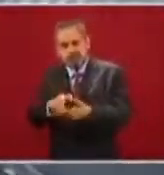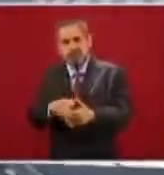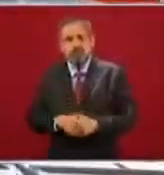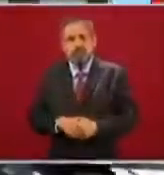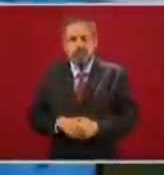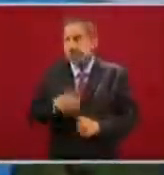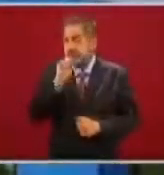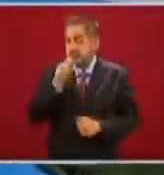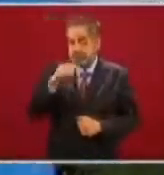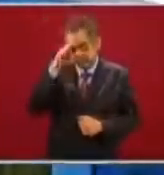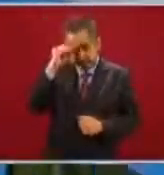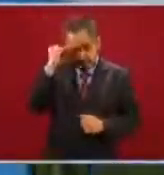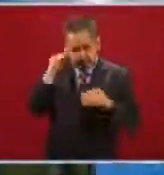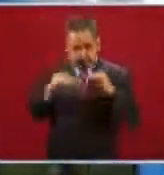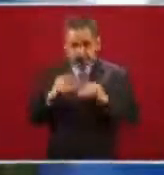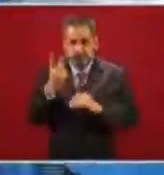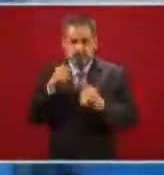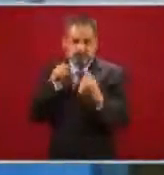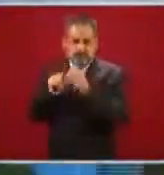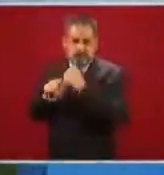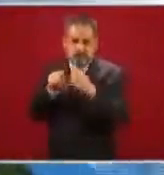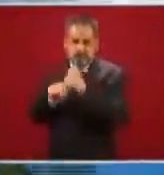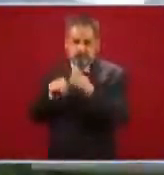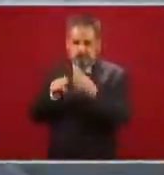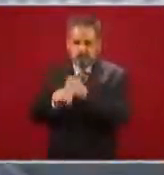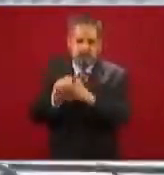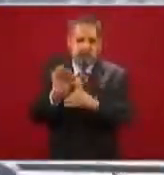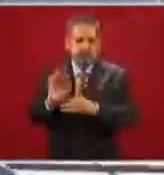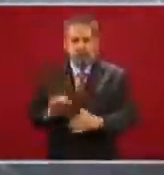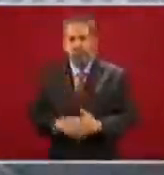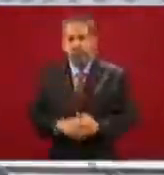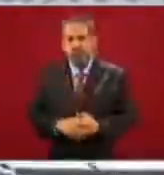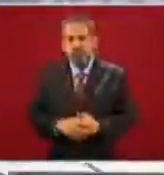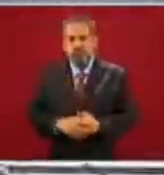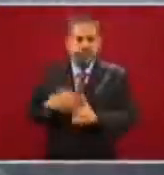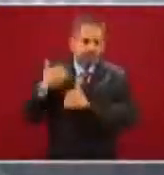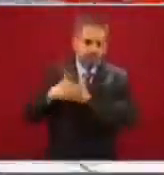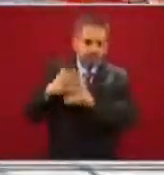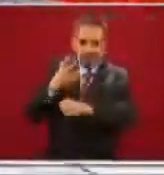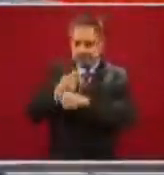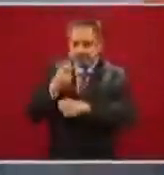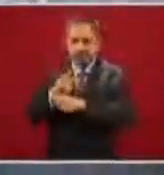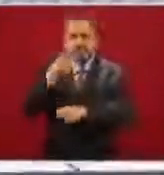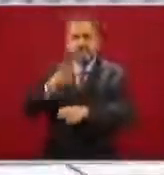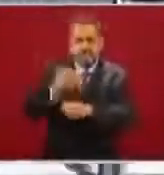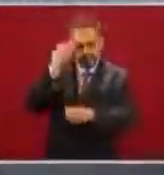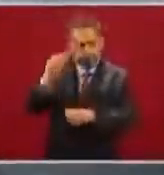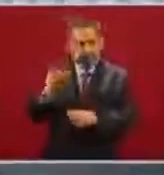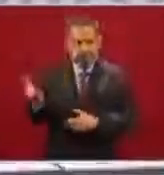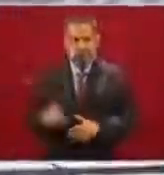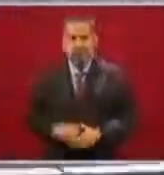también contemplando nuevamente las 2 vías, que será ya cuando se esté construyendo la segunda etapa.